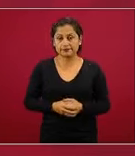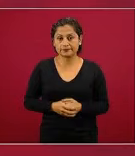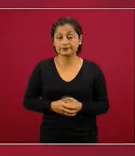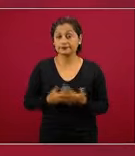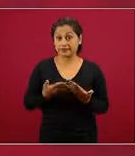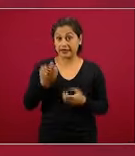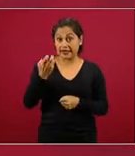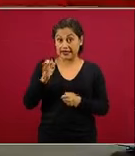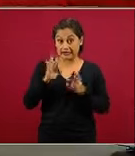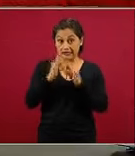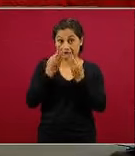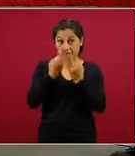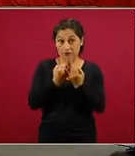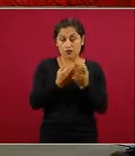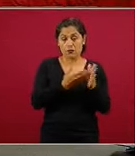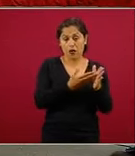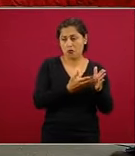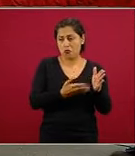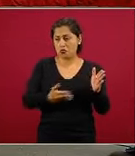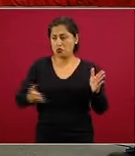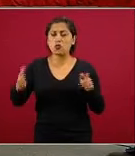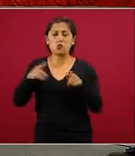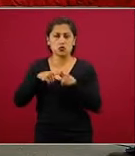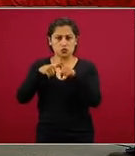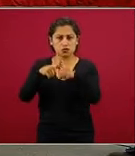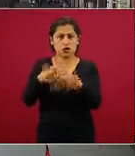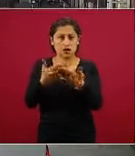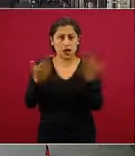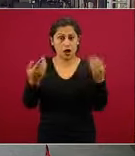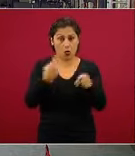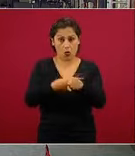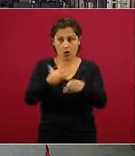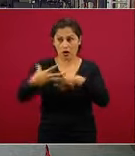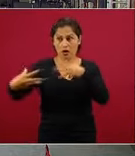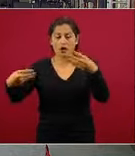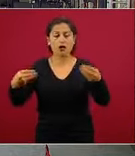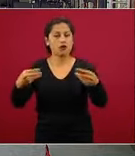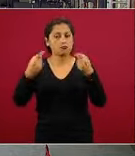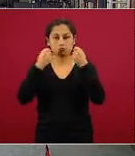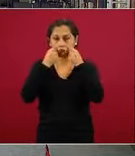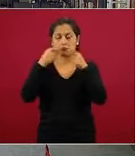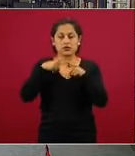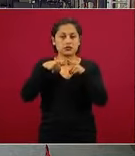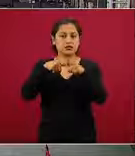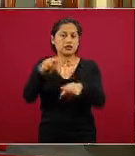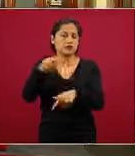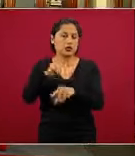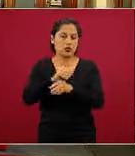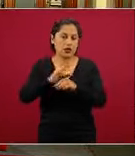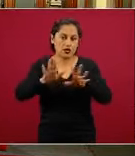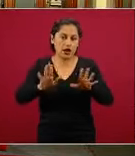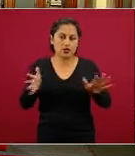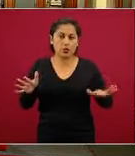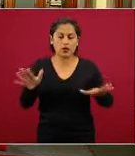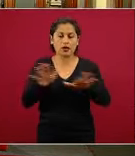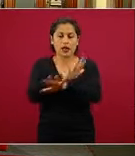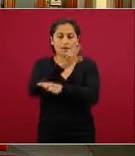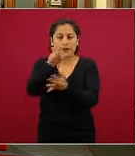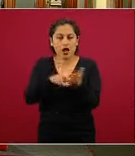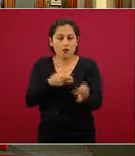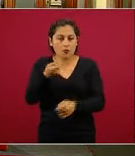ha continuado activa durante el periodo de la epidemia. Desde luego hemos tenido que hacer algunas adaptaciones para